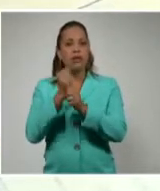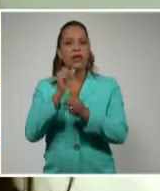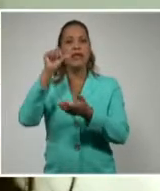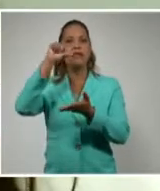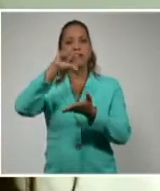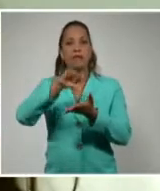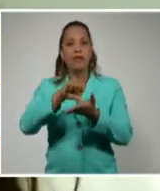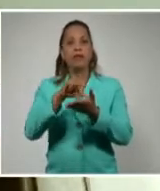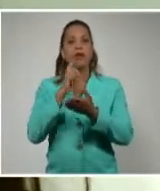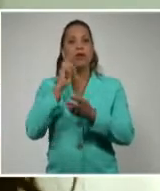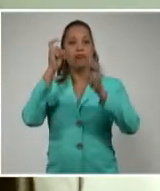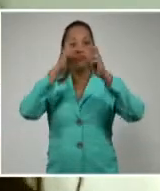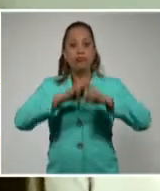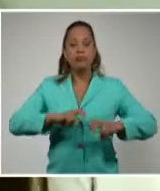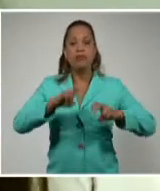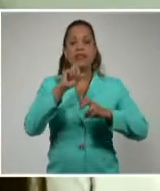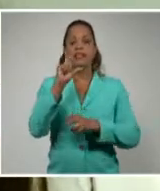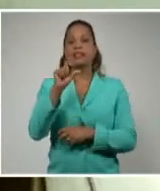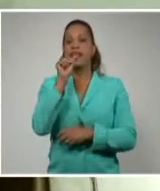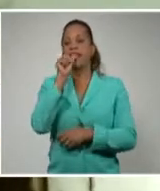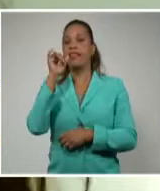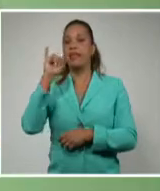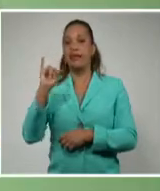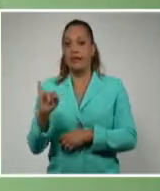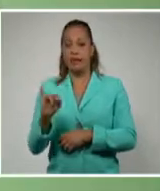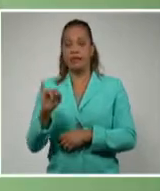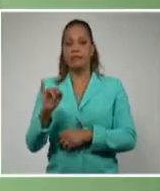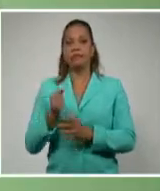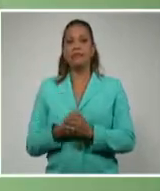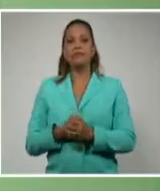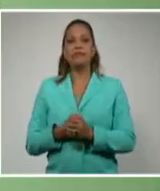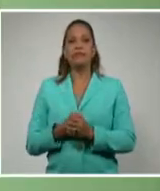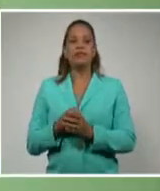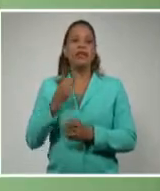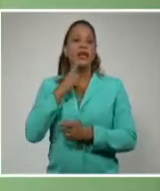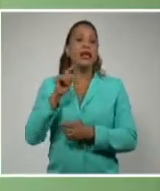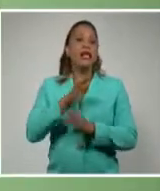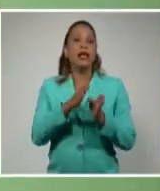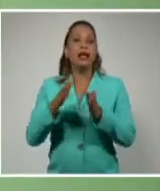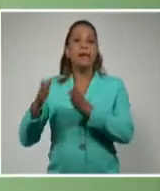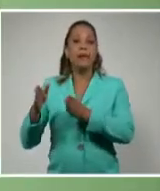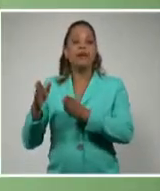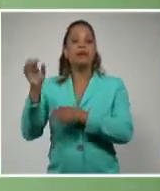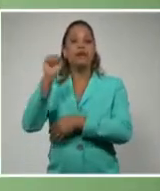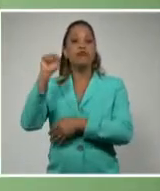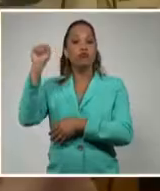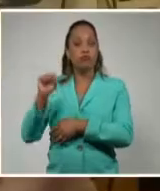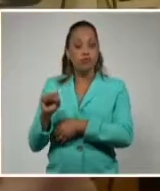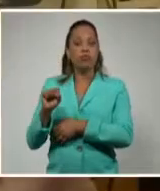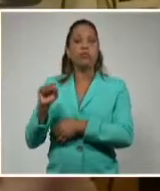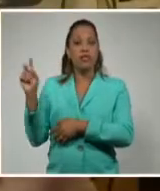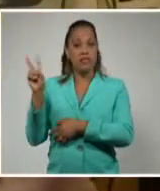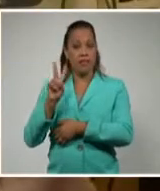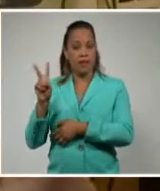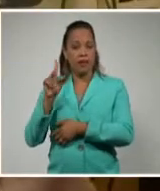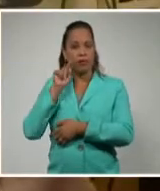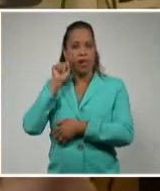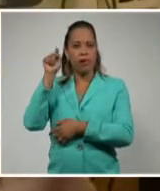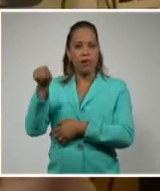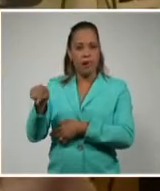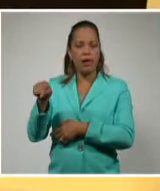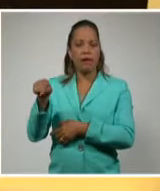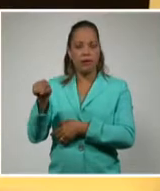Diagnóstico Integral, CDI, La California Sur, localizado en la región metropolitana del estado Miranda, en la